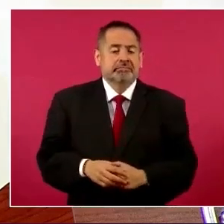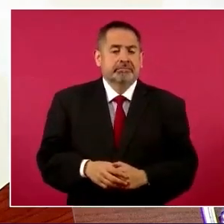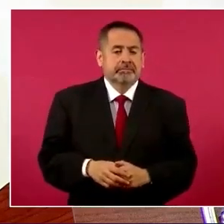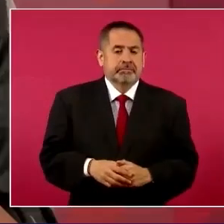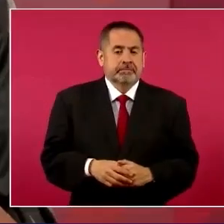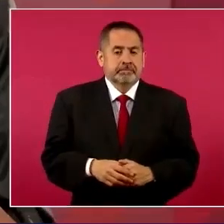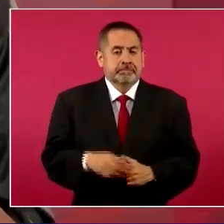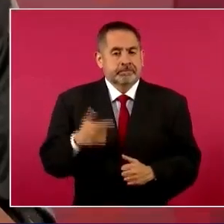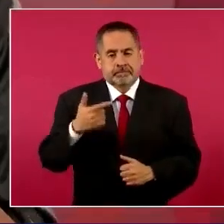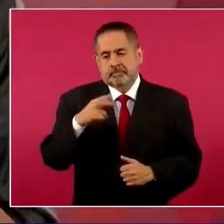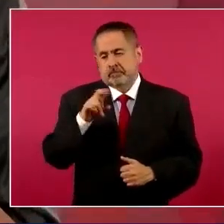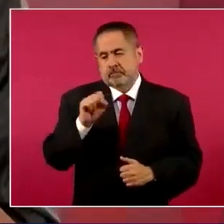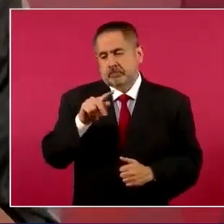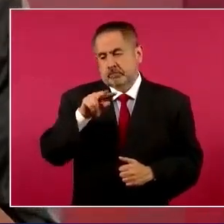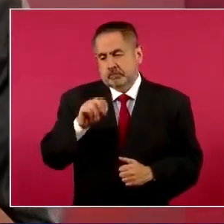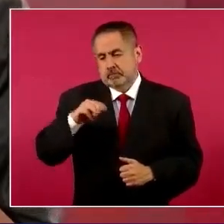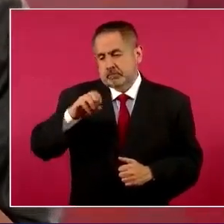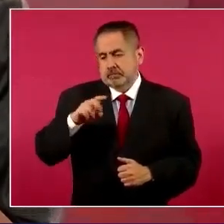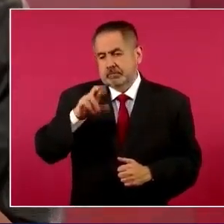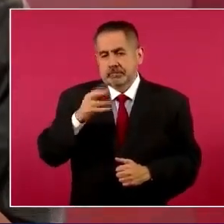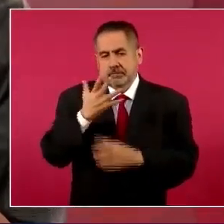Entonces dice Gustavo,